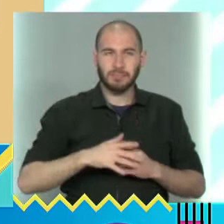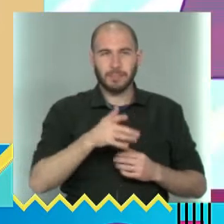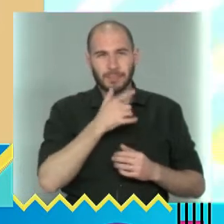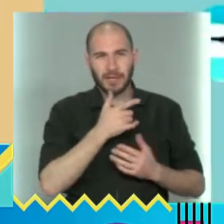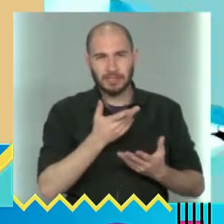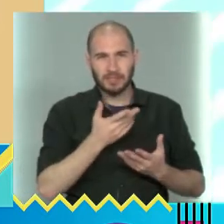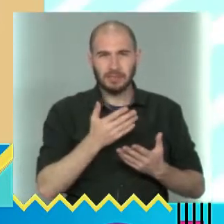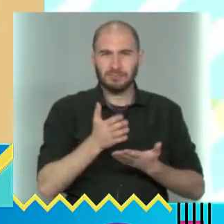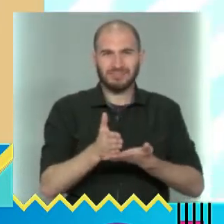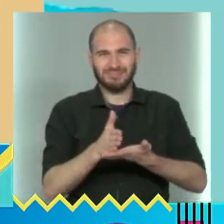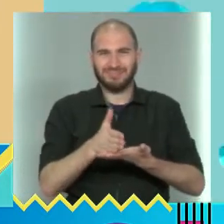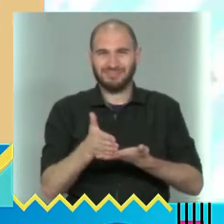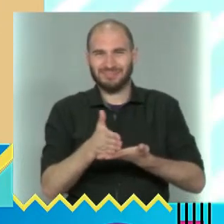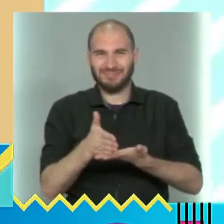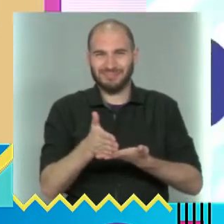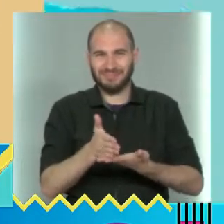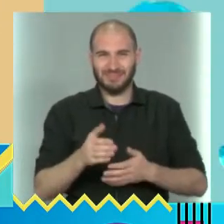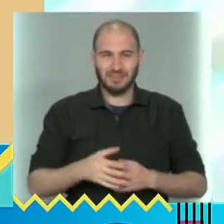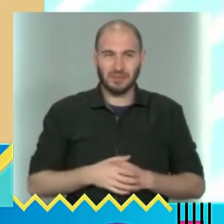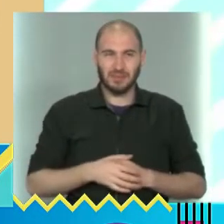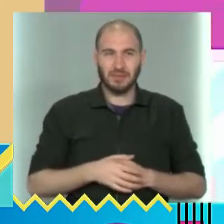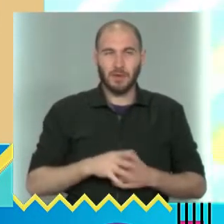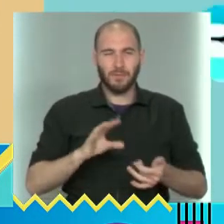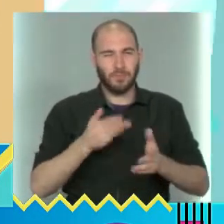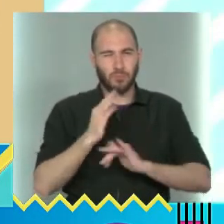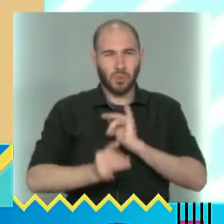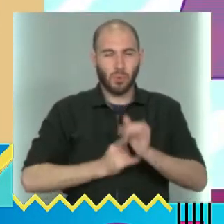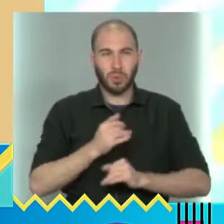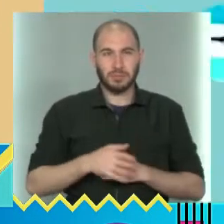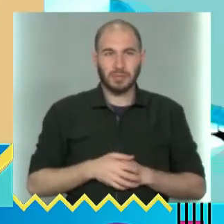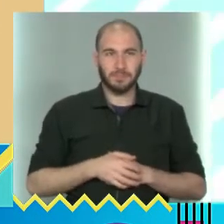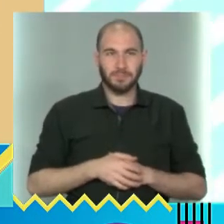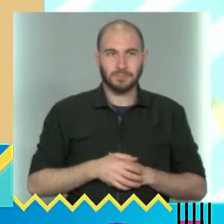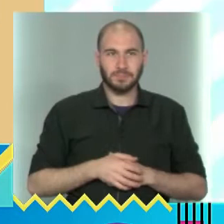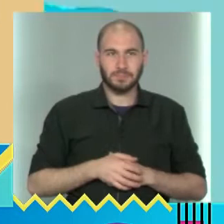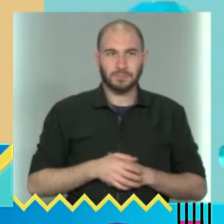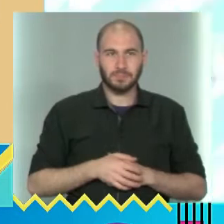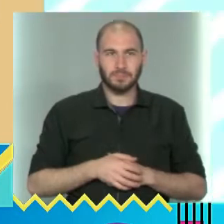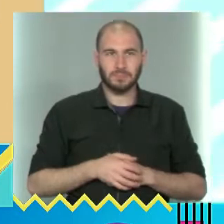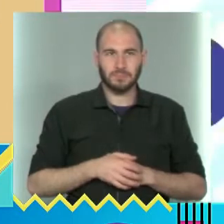más híbrido, si lo queremos determinar de alguna manera, va a tener sus